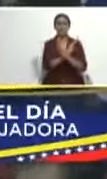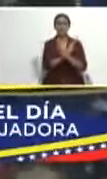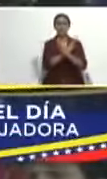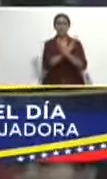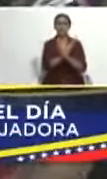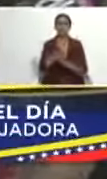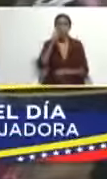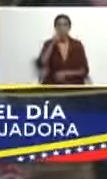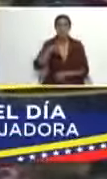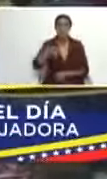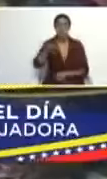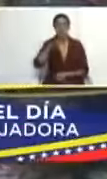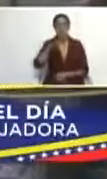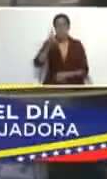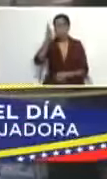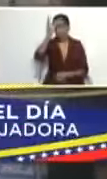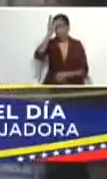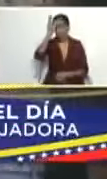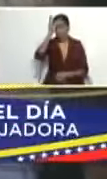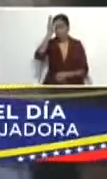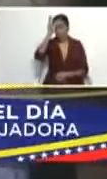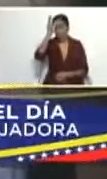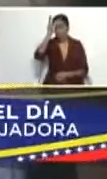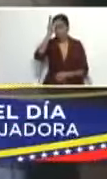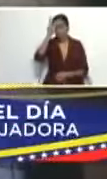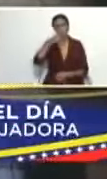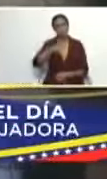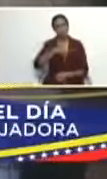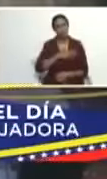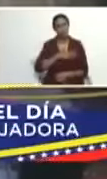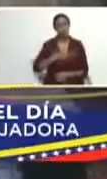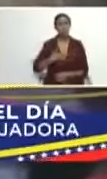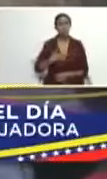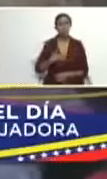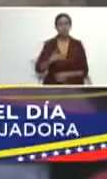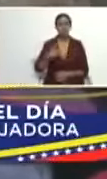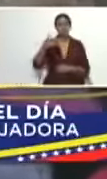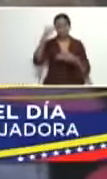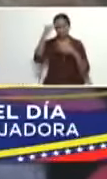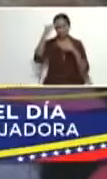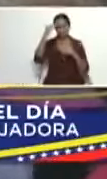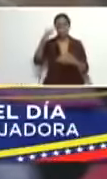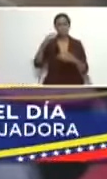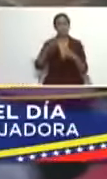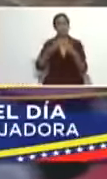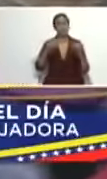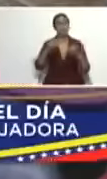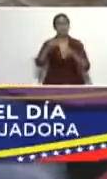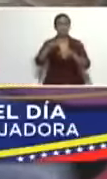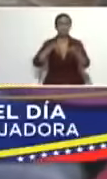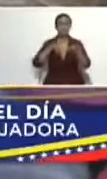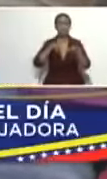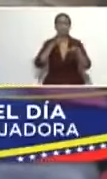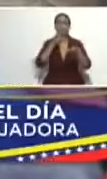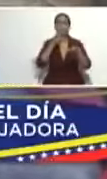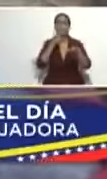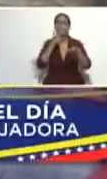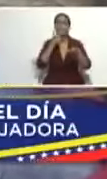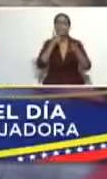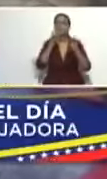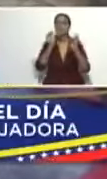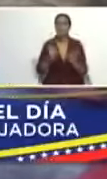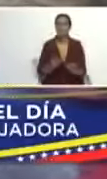Coro, no quiero despedirme en esta maravillosa manifestación sin